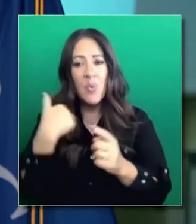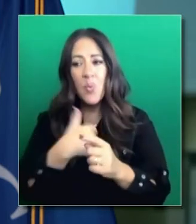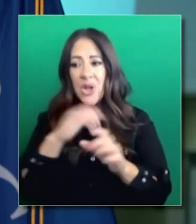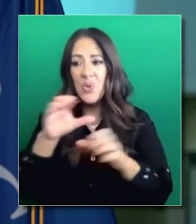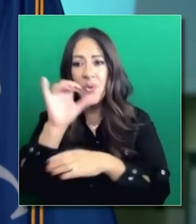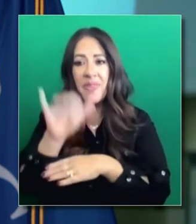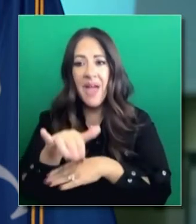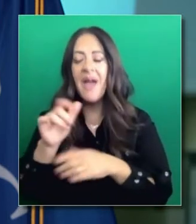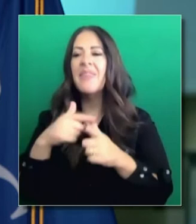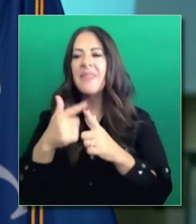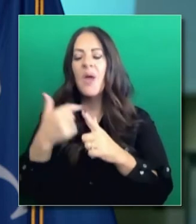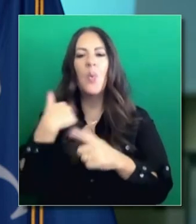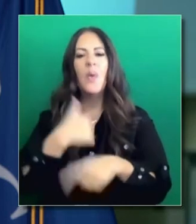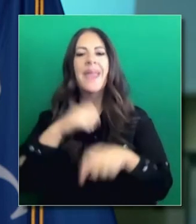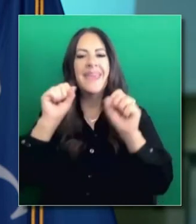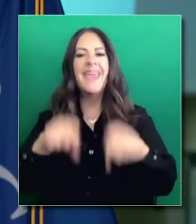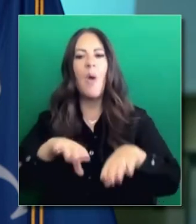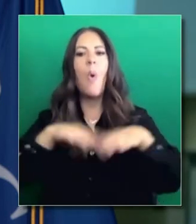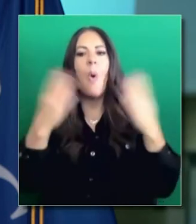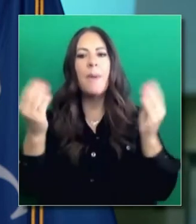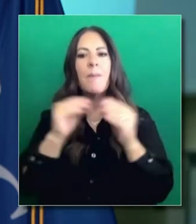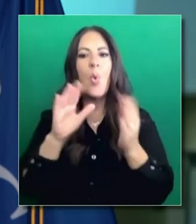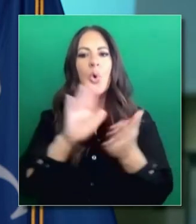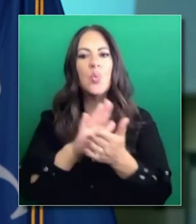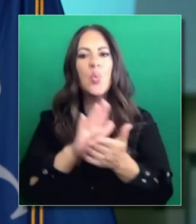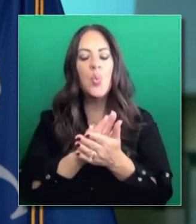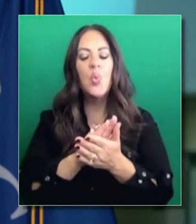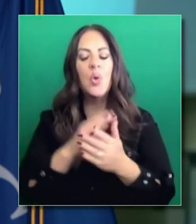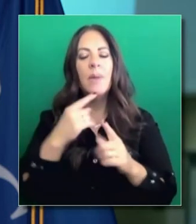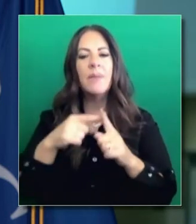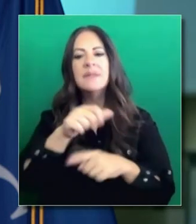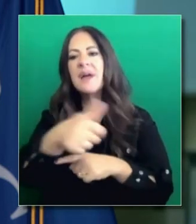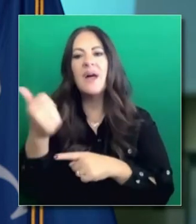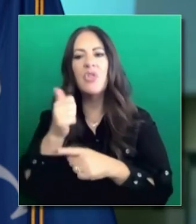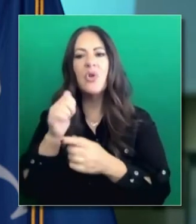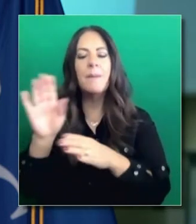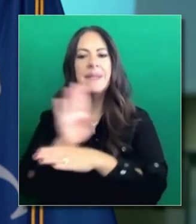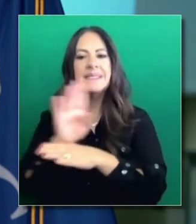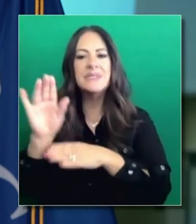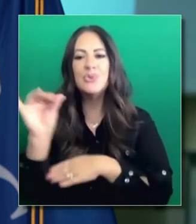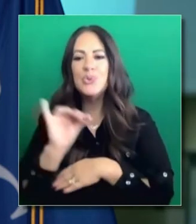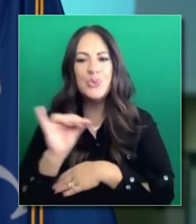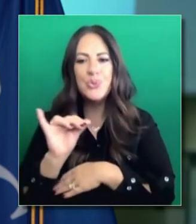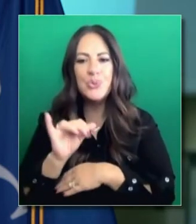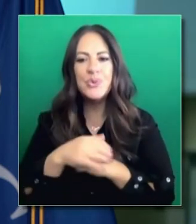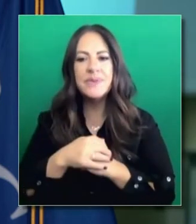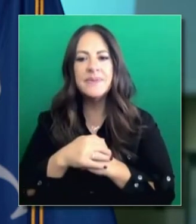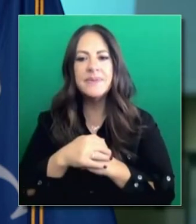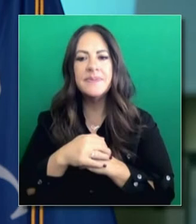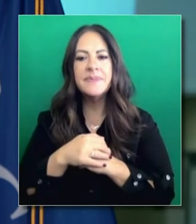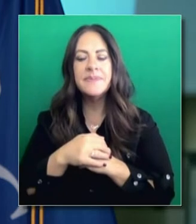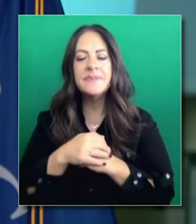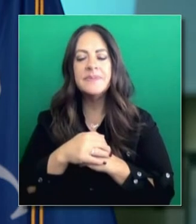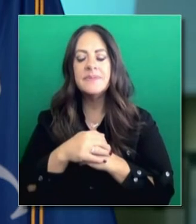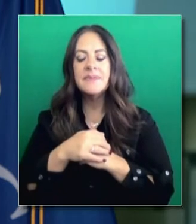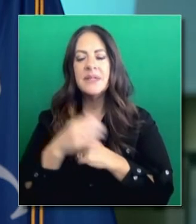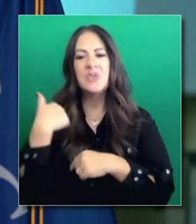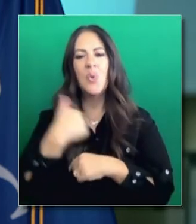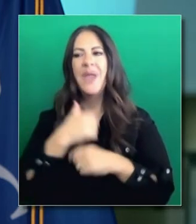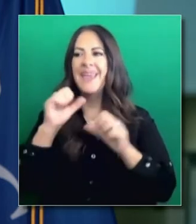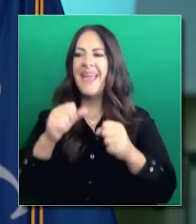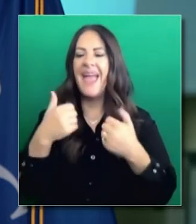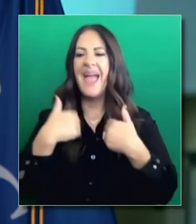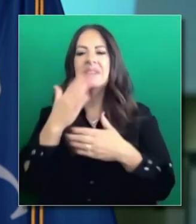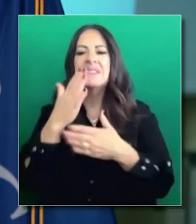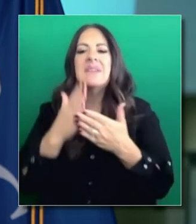la propagación. Y así podremos reabrir las escuelas, que es fundamental, y también los pequeños negocios, y regresar a